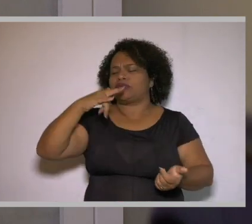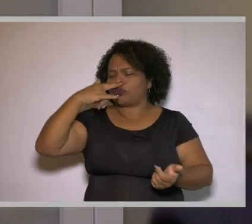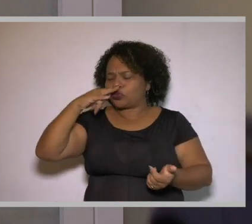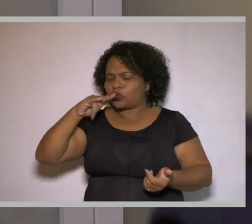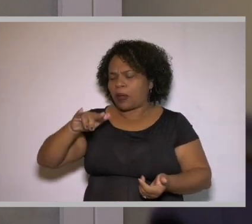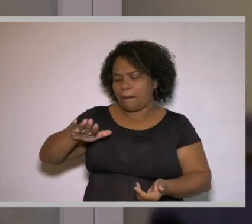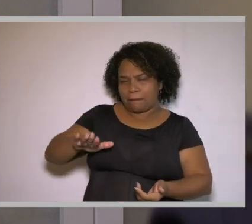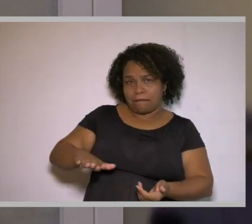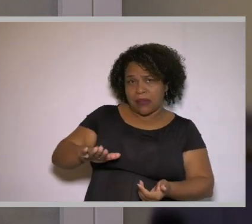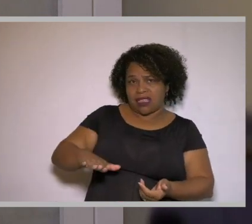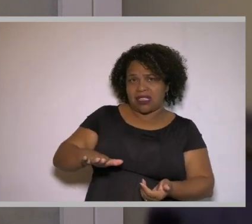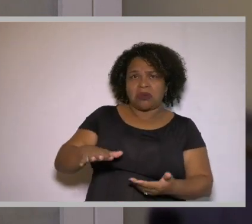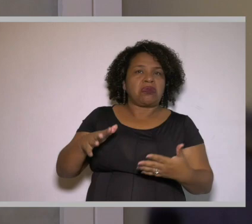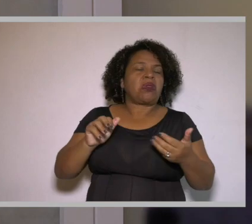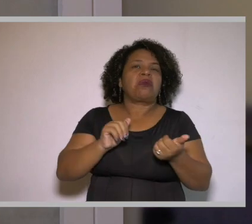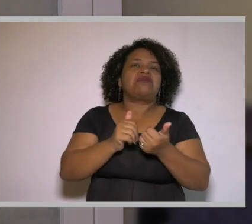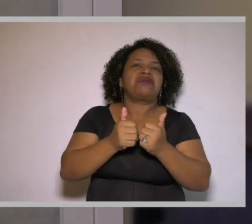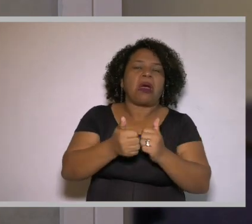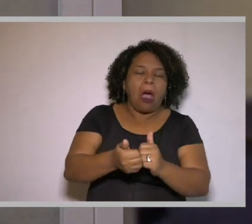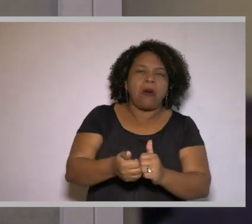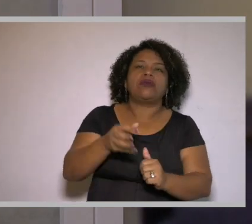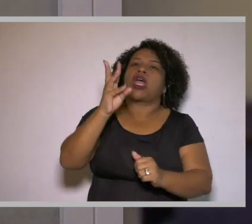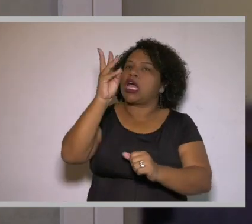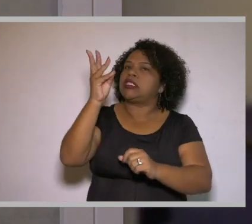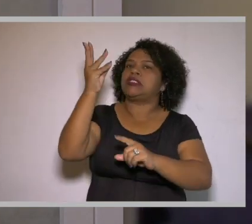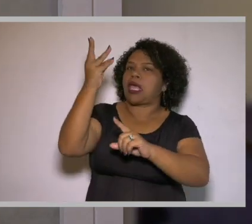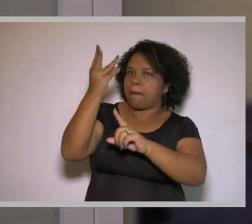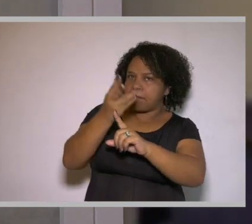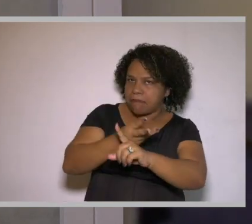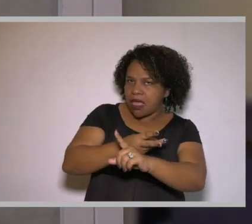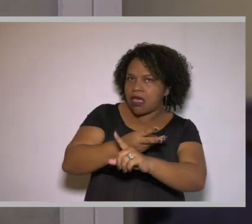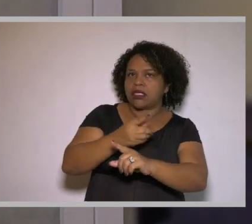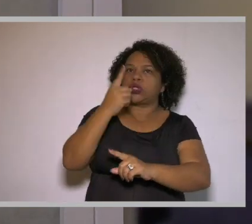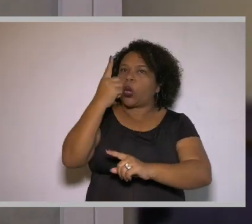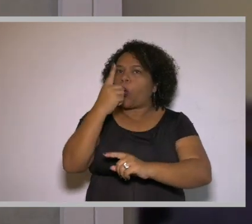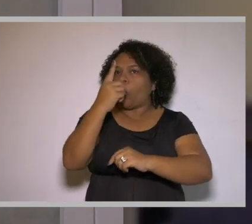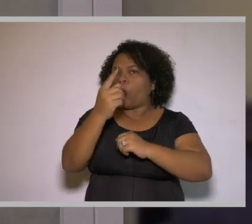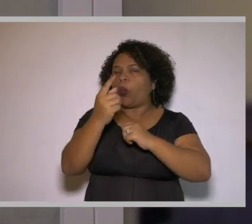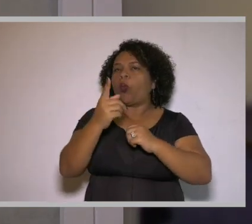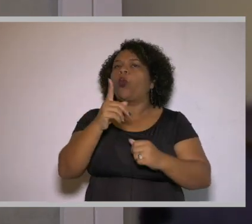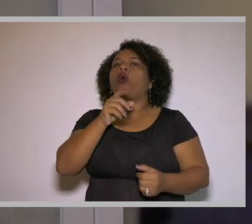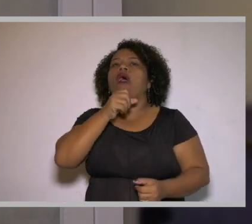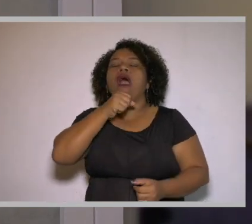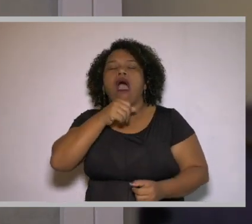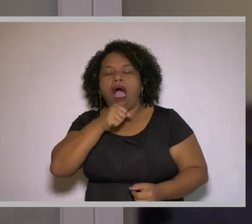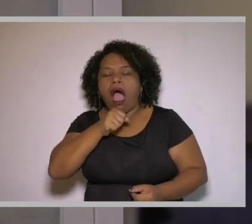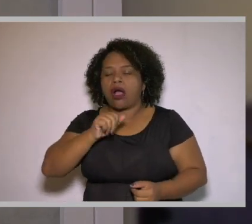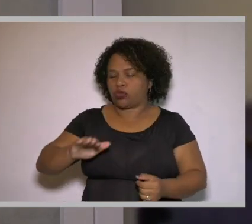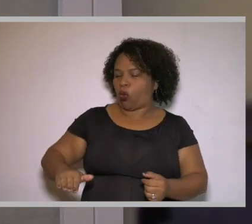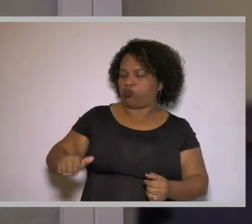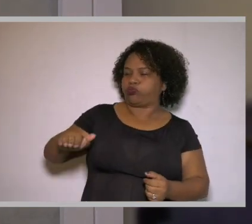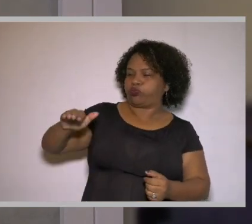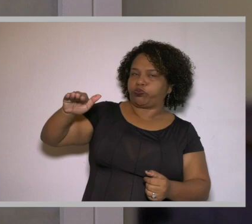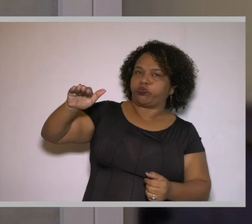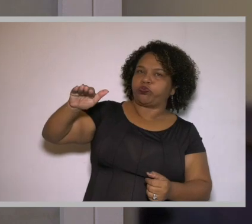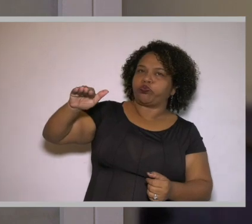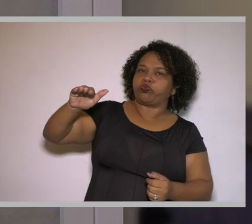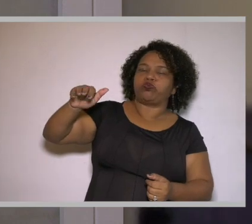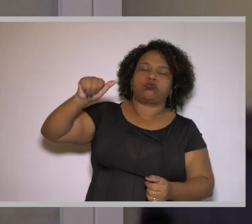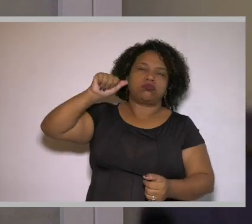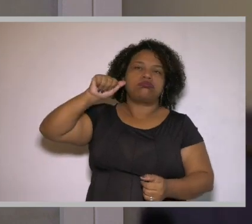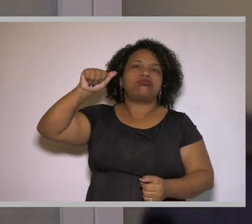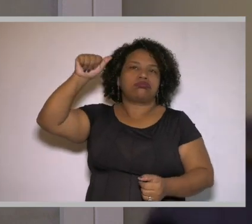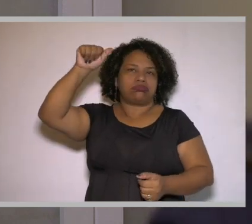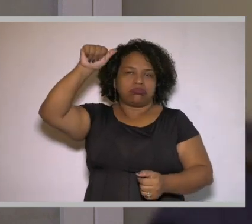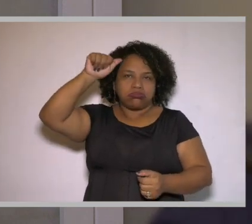con labio y paladar hendido. Entonces esos pacientes son muy susceptibles a hacer muchas otitis a repetición. Entonces cuando hacen esas otitis debemos tomar